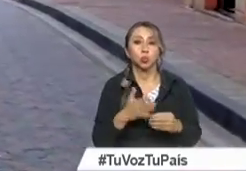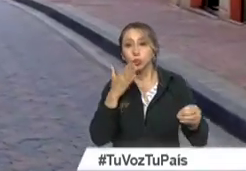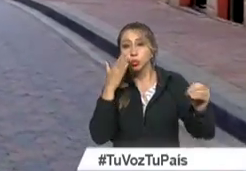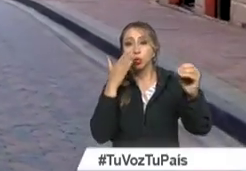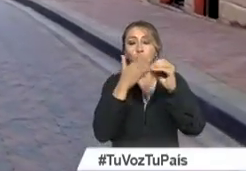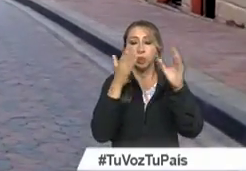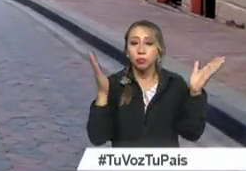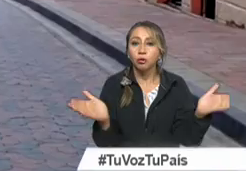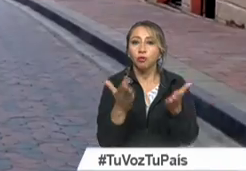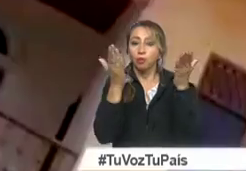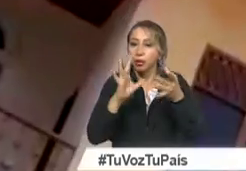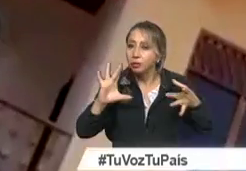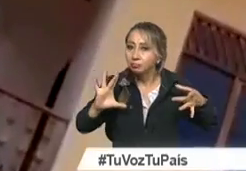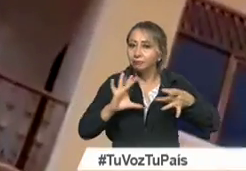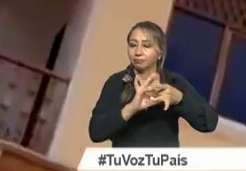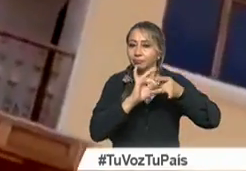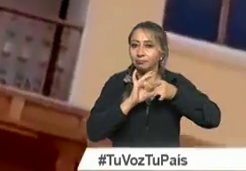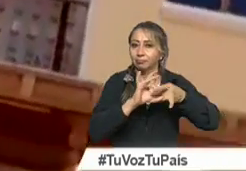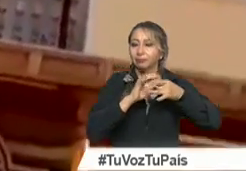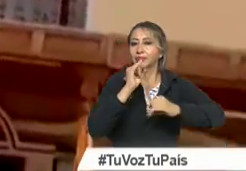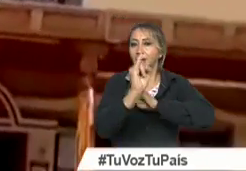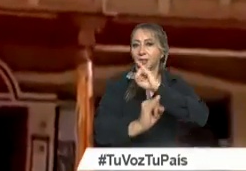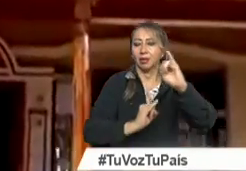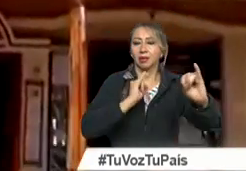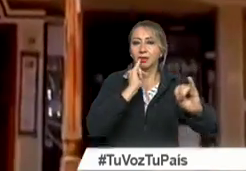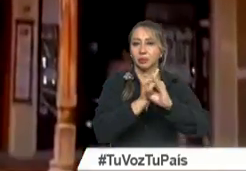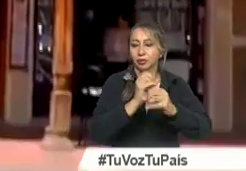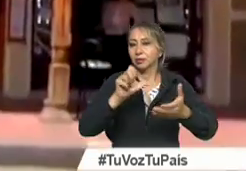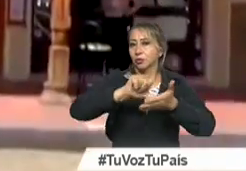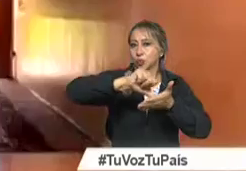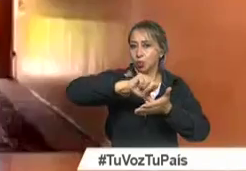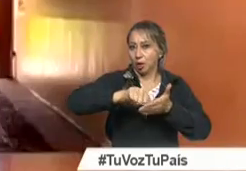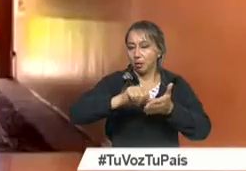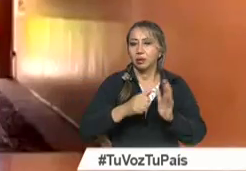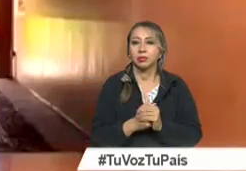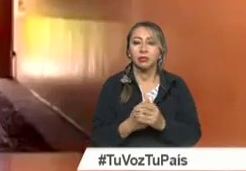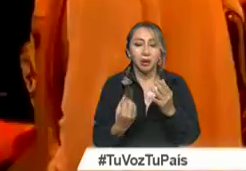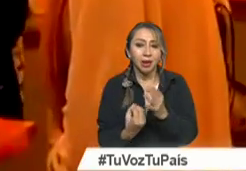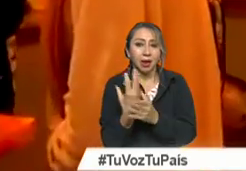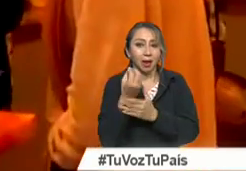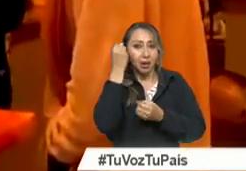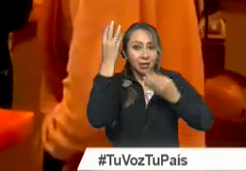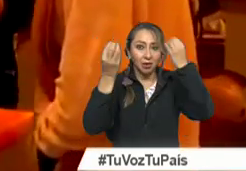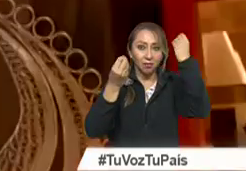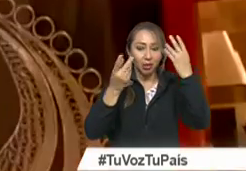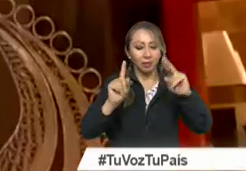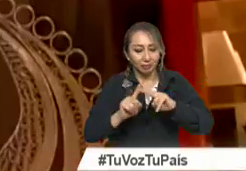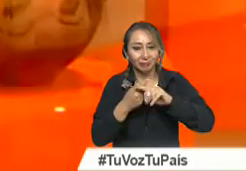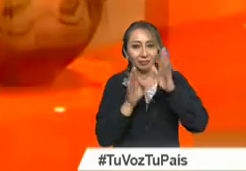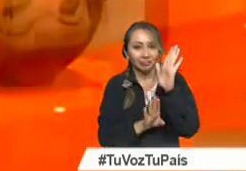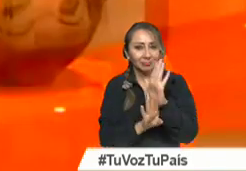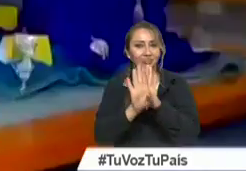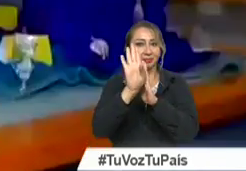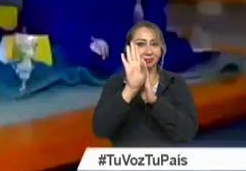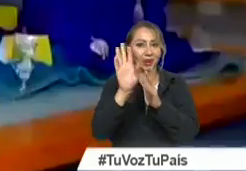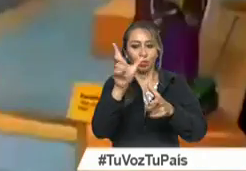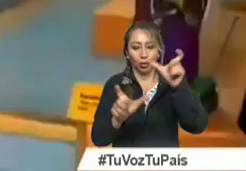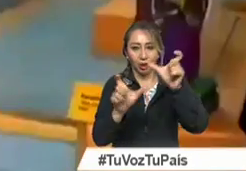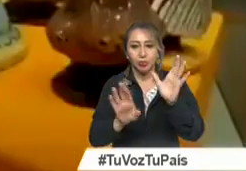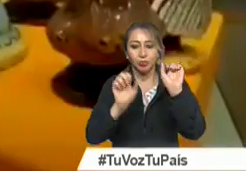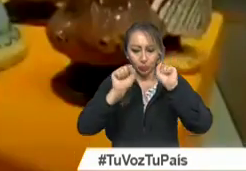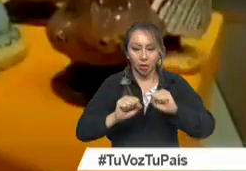fomentar la cooperación internacional entre las ciudades miembros para hacer de la creatividad un motor de desarrollo urbano sostenible